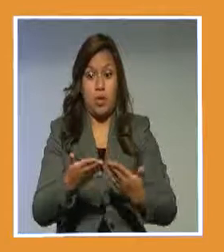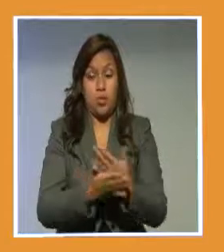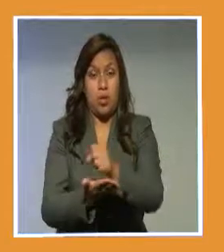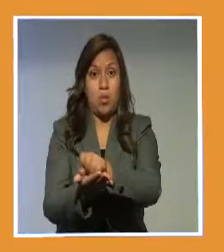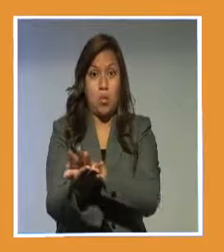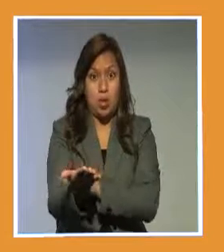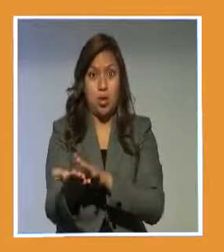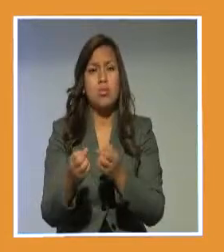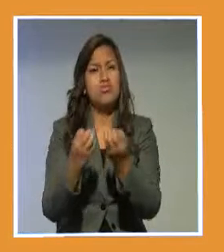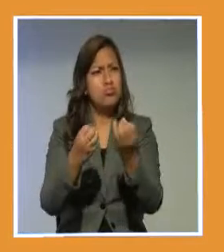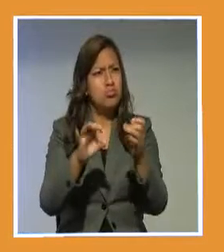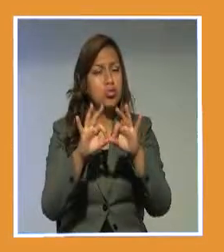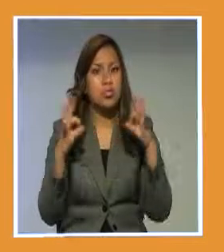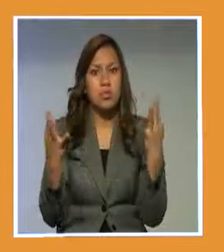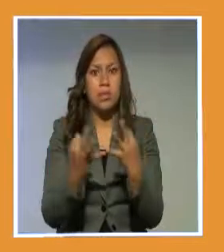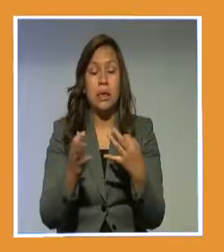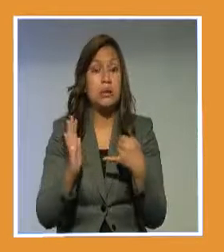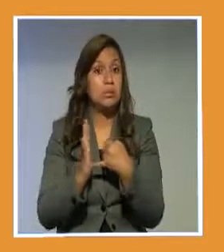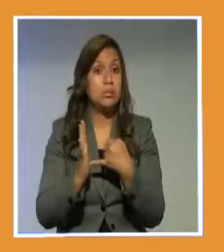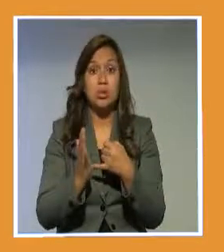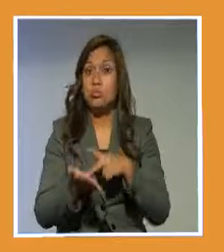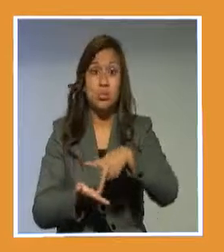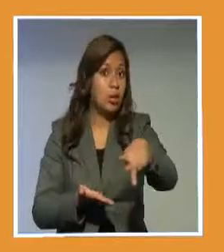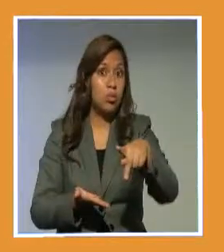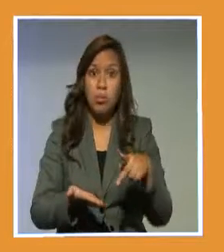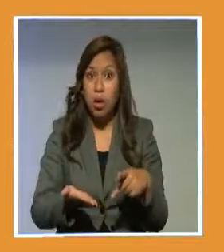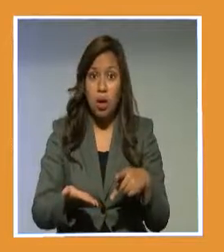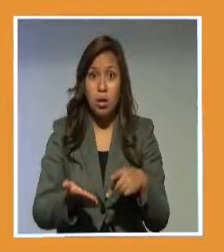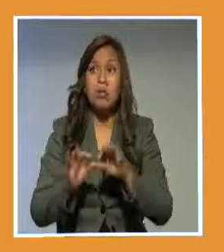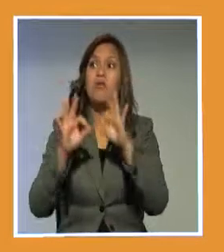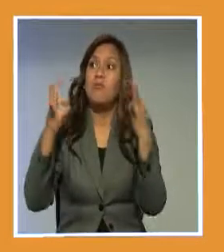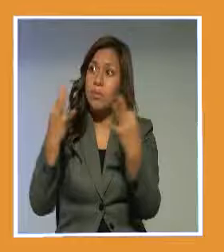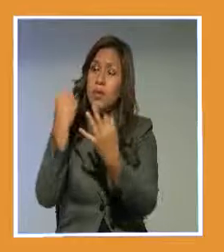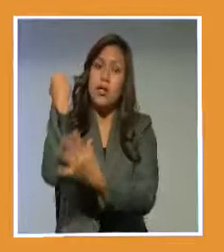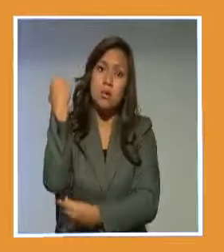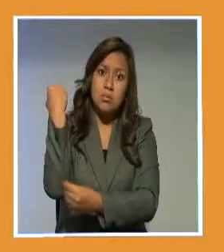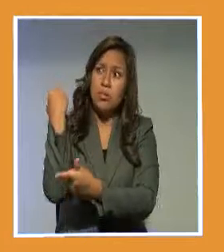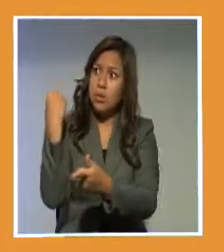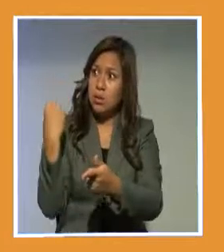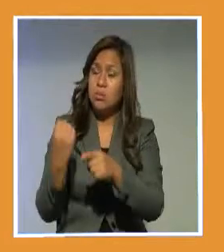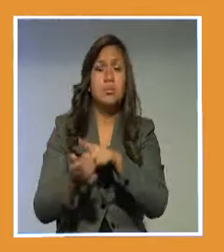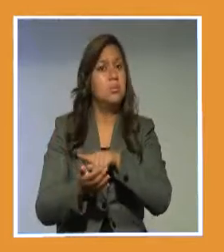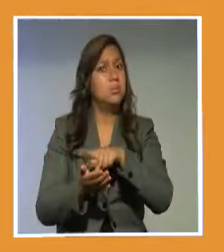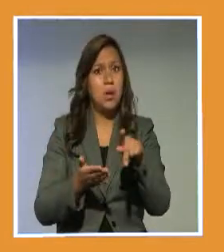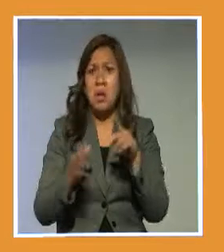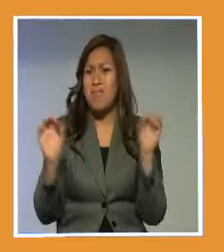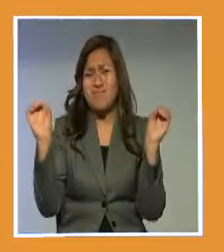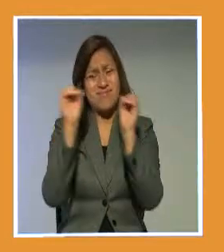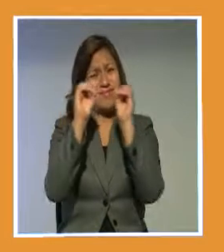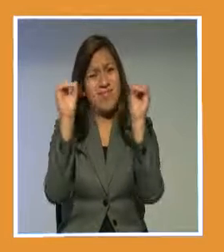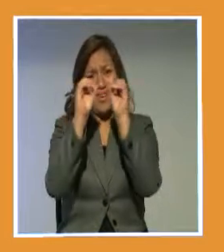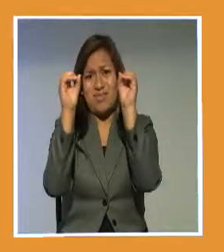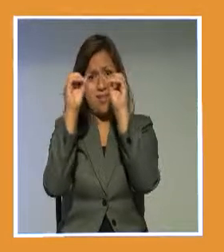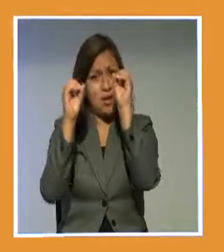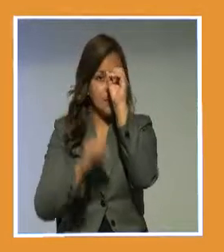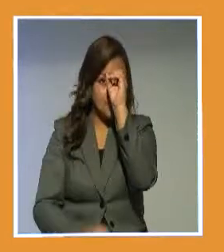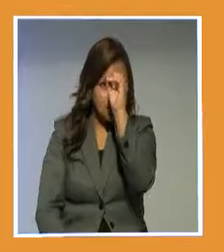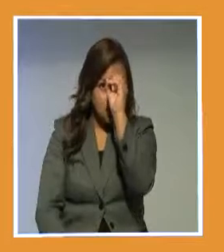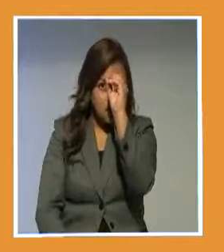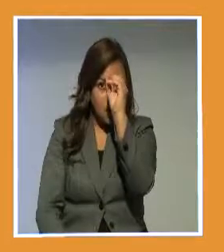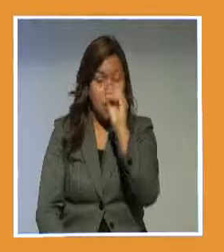de ley, muchísimas de ellas dejarán de pagar el impuesto, es decir, tendrán una tasa impositiva de valor cero, porque esta ley